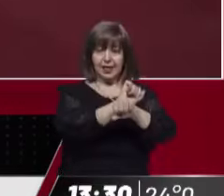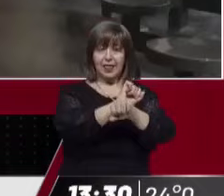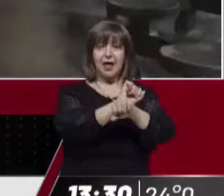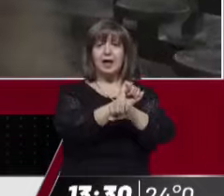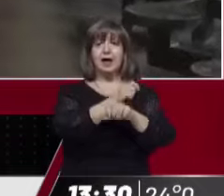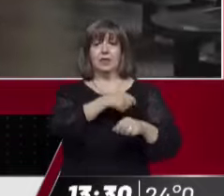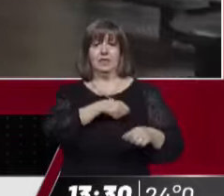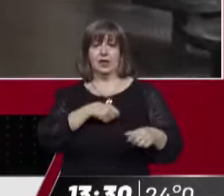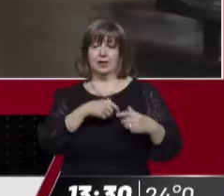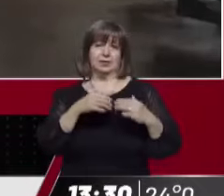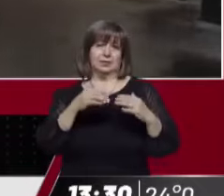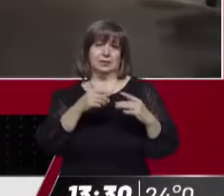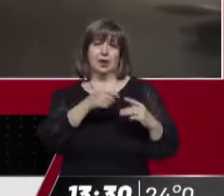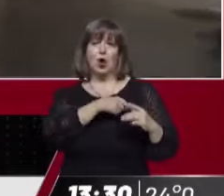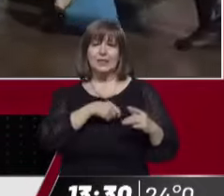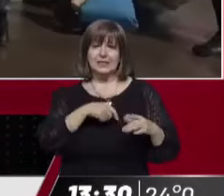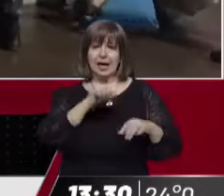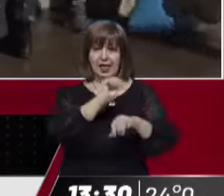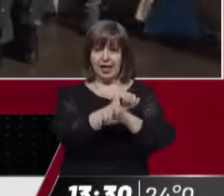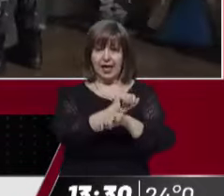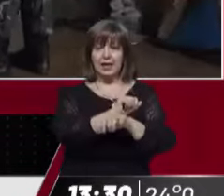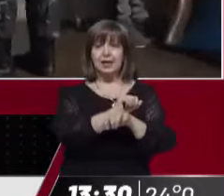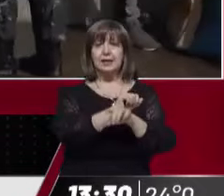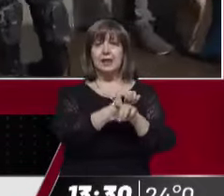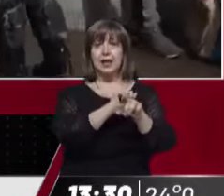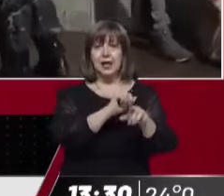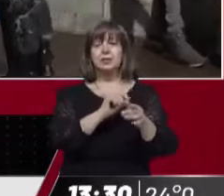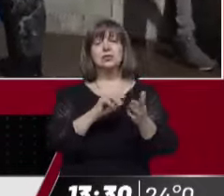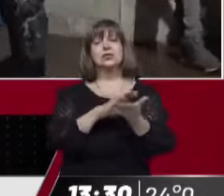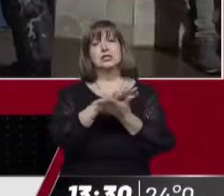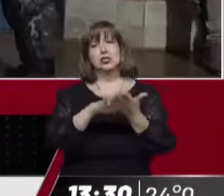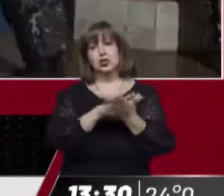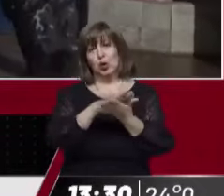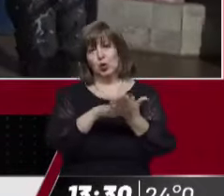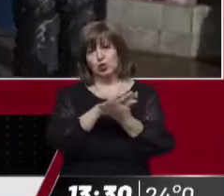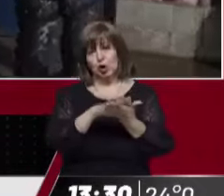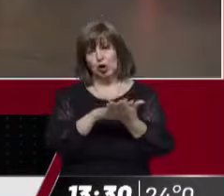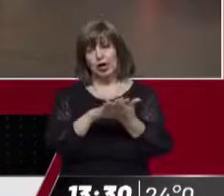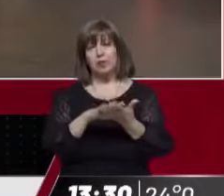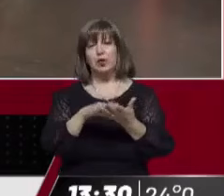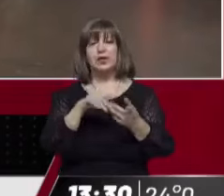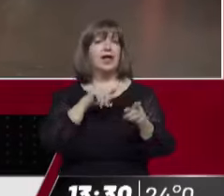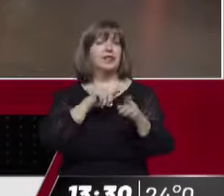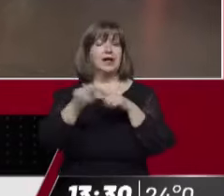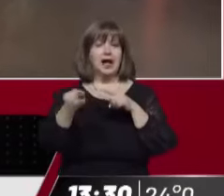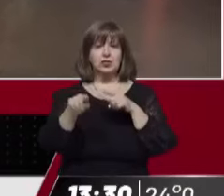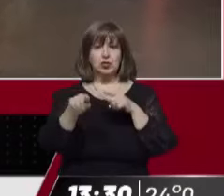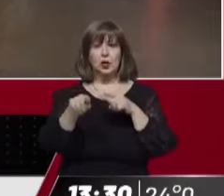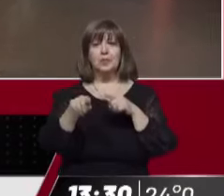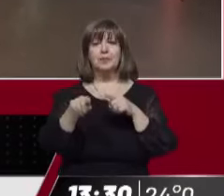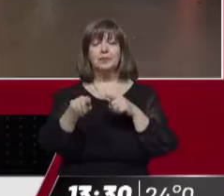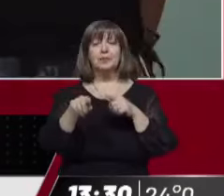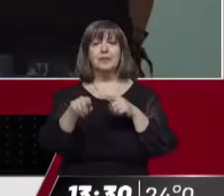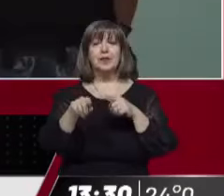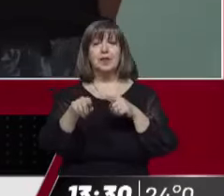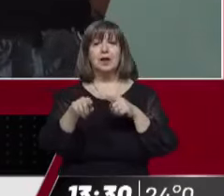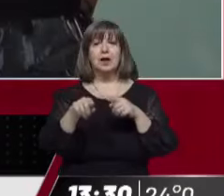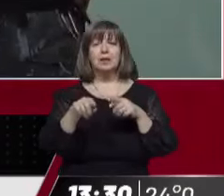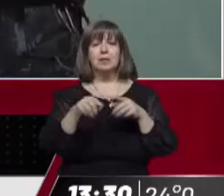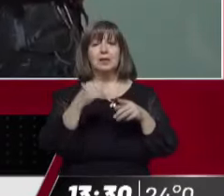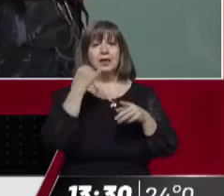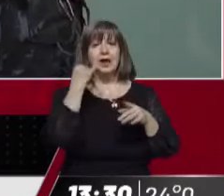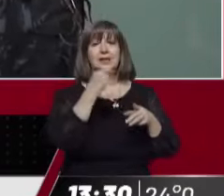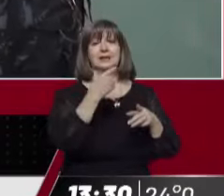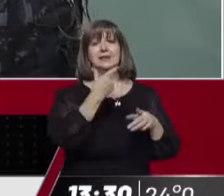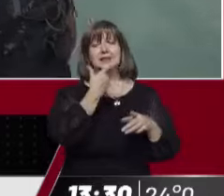las comisarías. Eso justamente viene a ser solucionado con este traslado, porque nos desocupa parte de lo